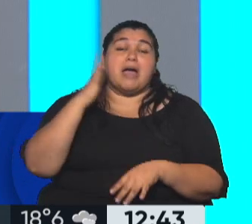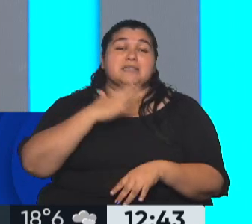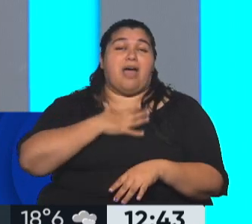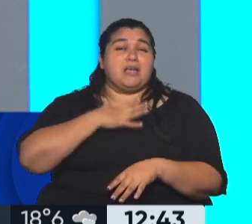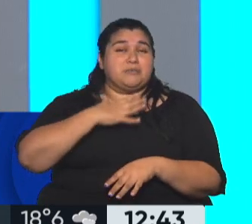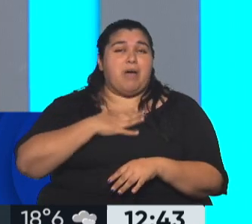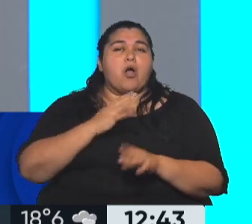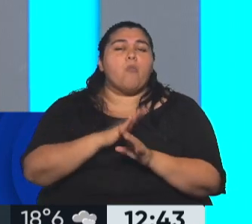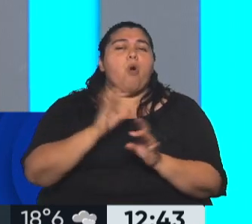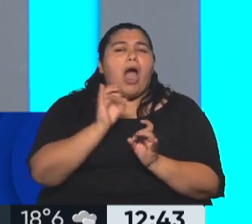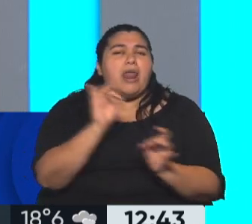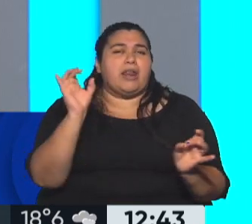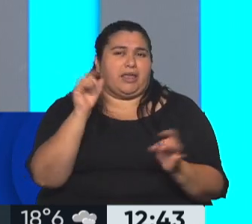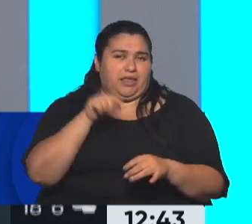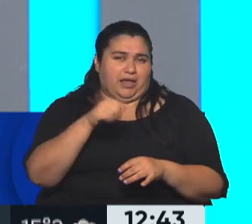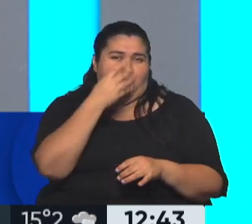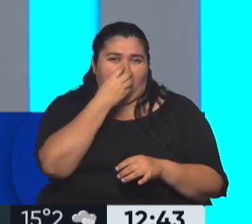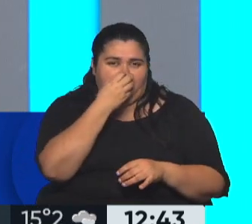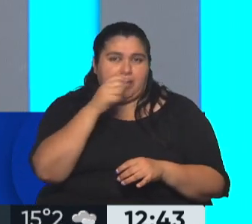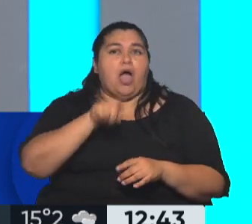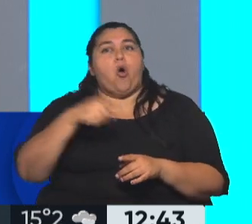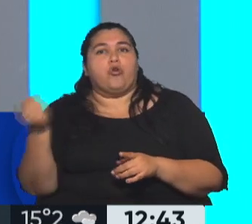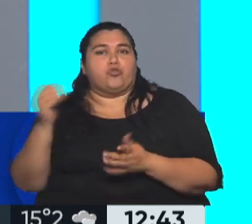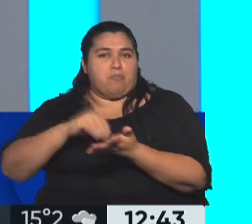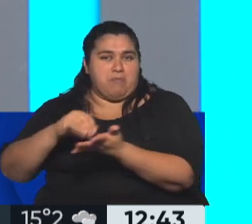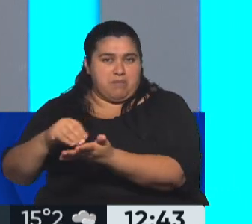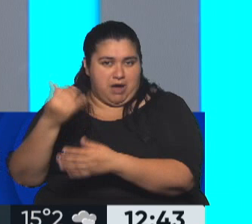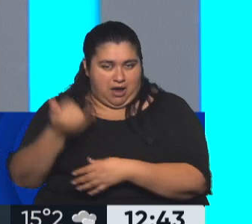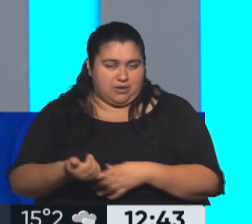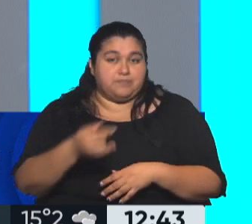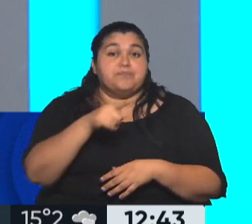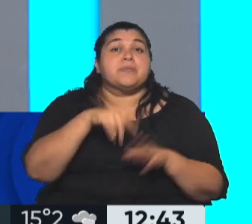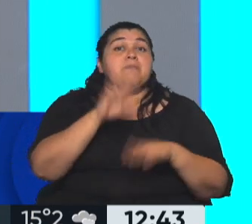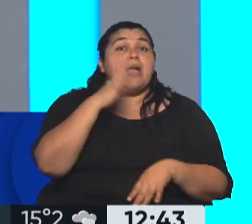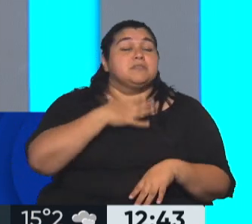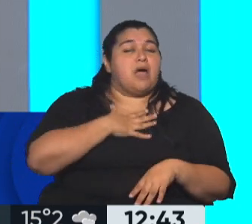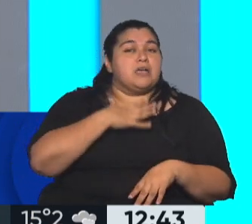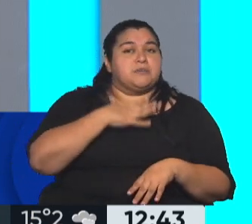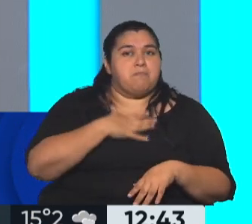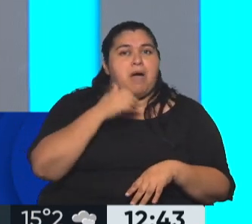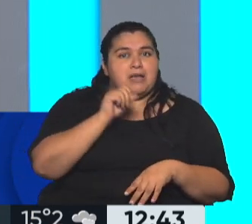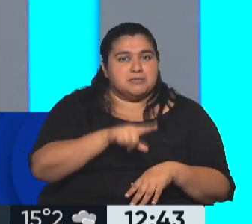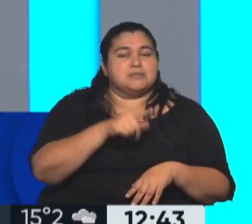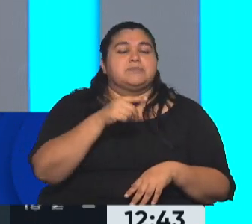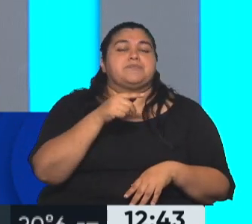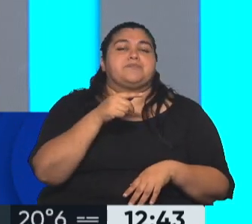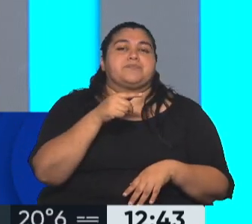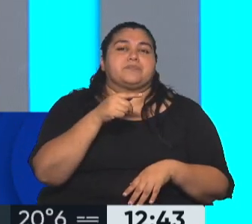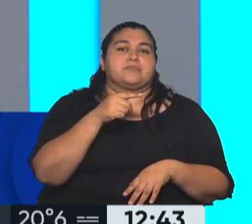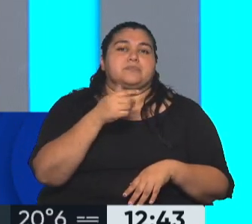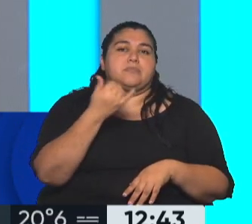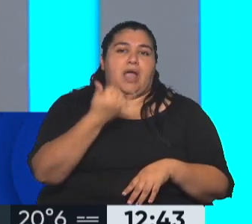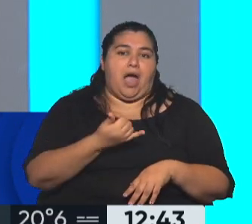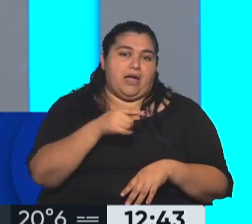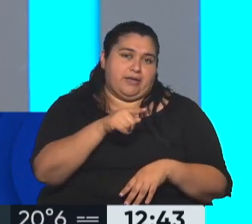asma no alérgico que ya tiene otras implicancias. Pero en el asma alérgico, que es el 90% de los pacientes, uno tiene que